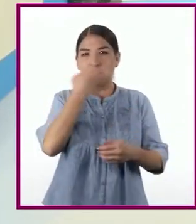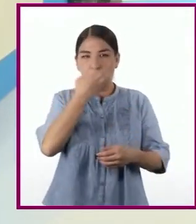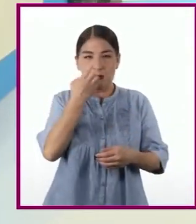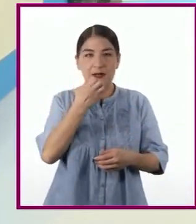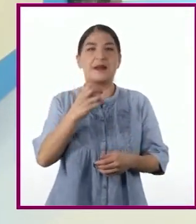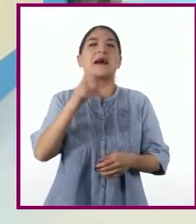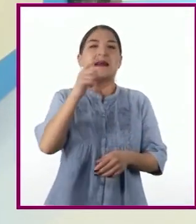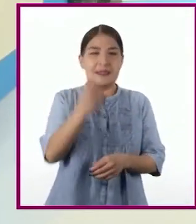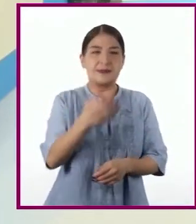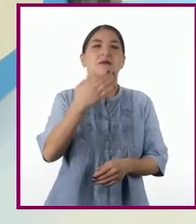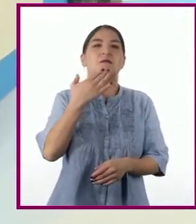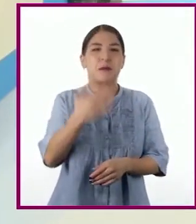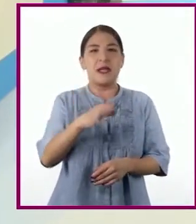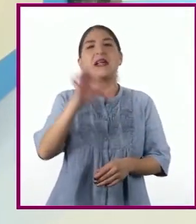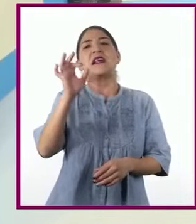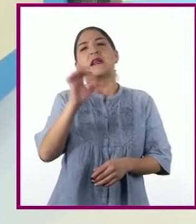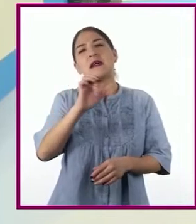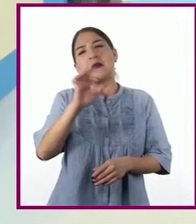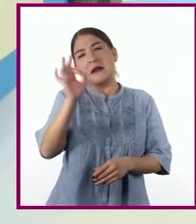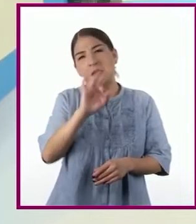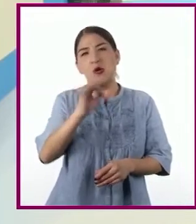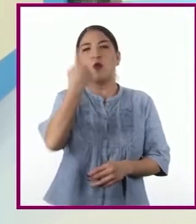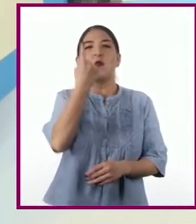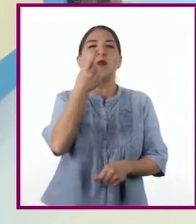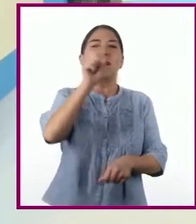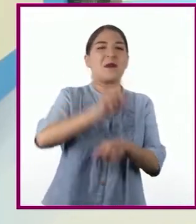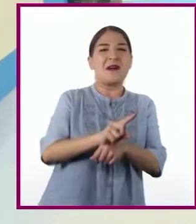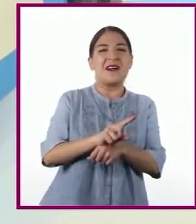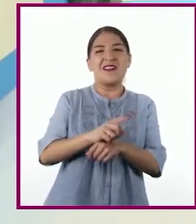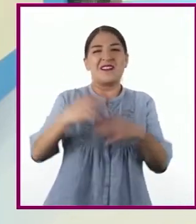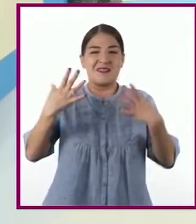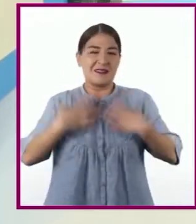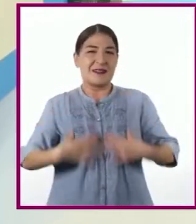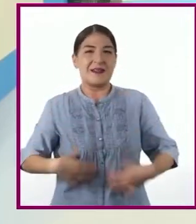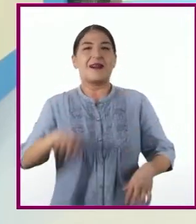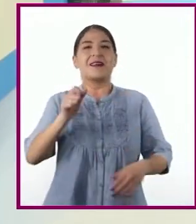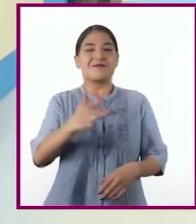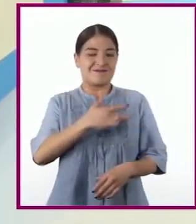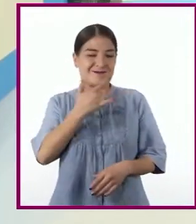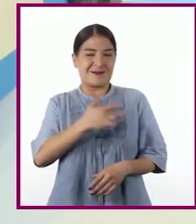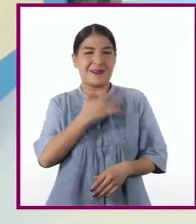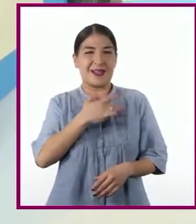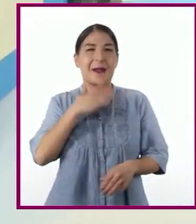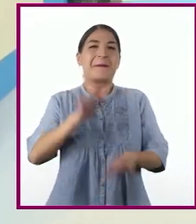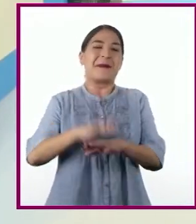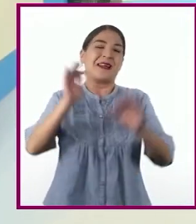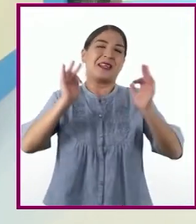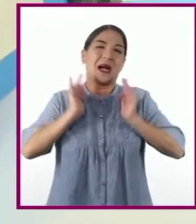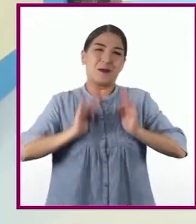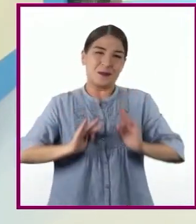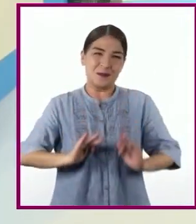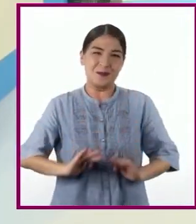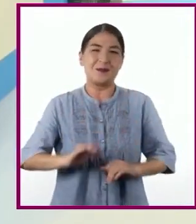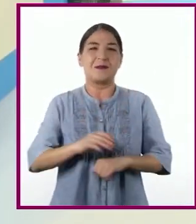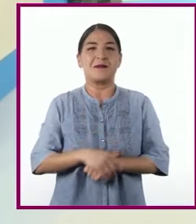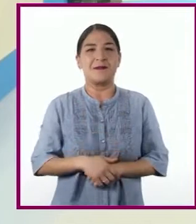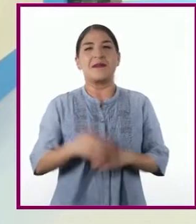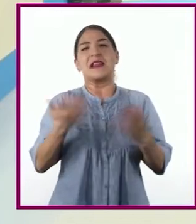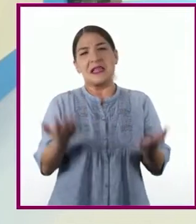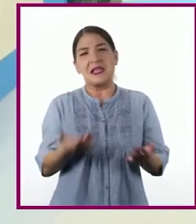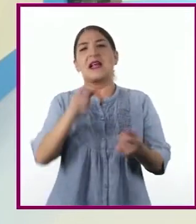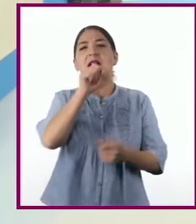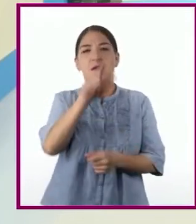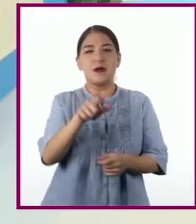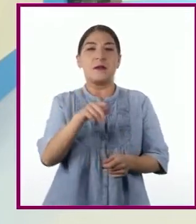bien que un día puedan llevar la vestimenta con que se sientan más cómodos, de modo